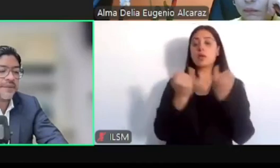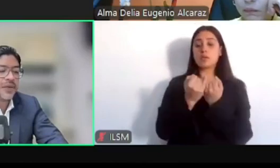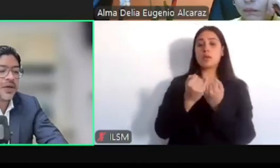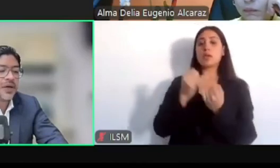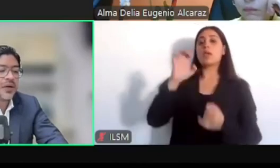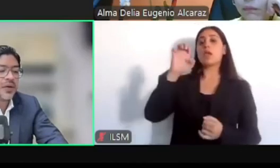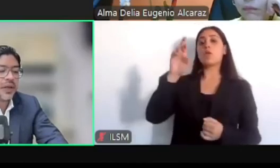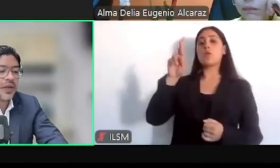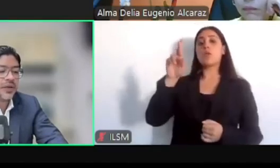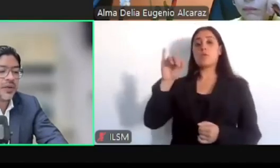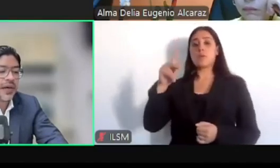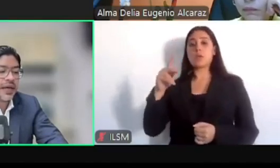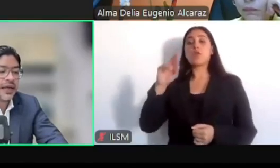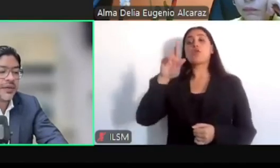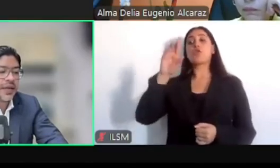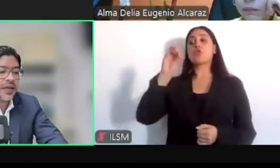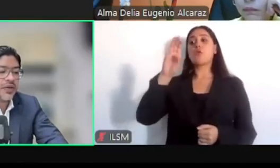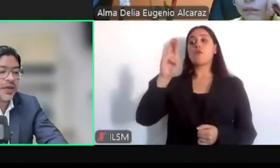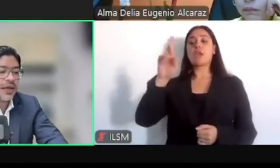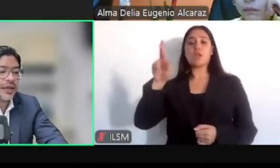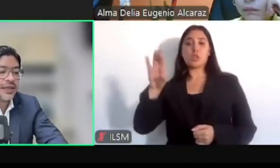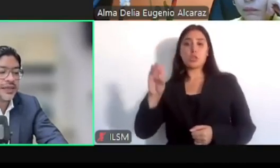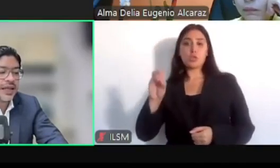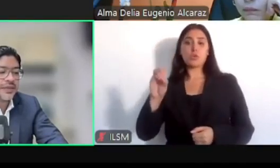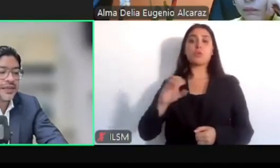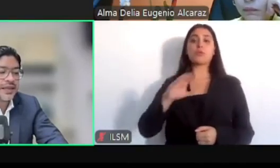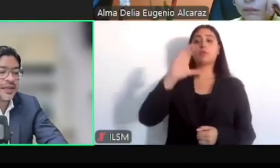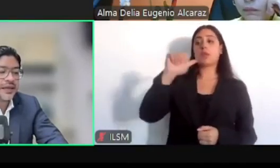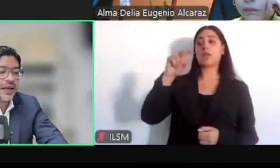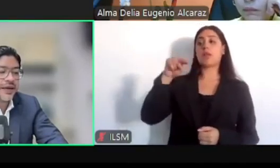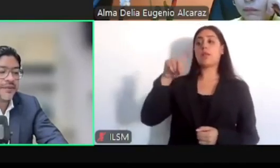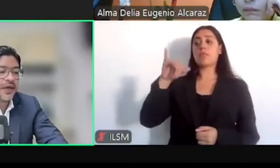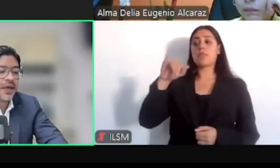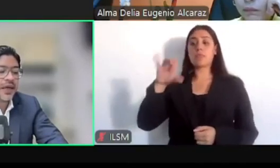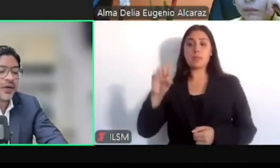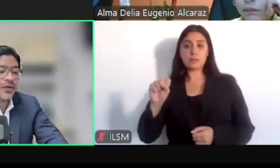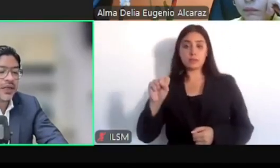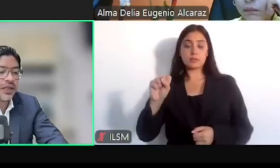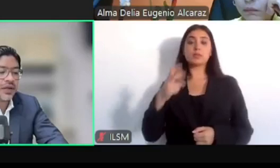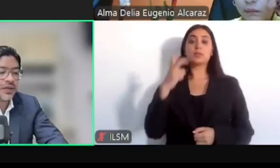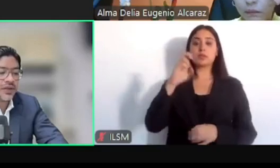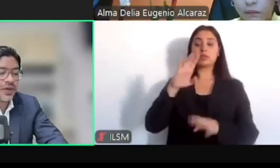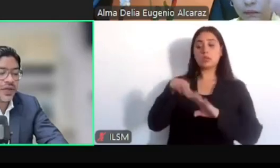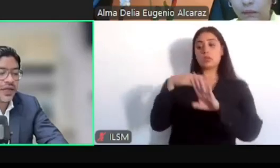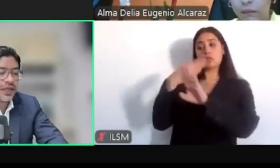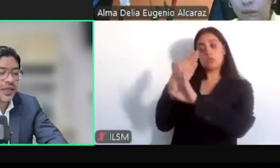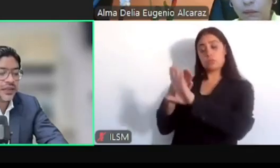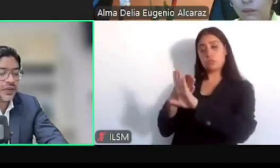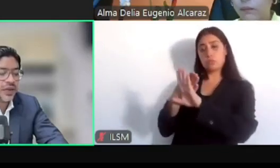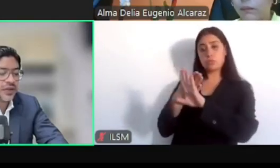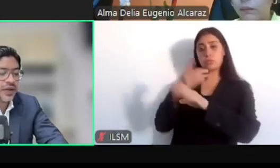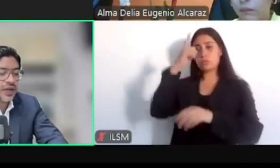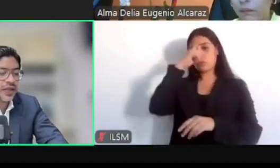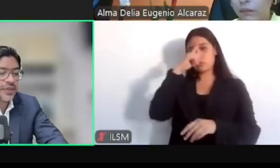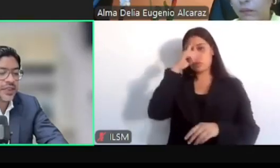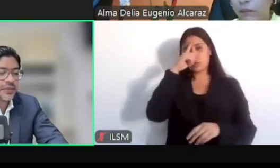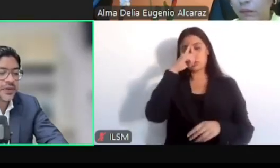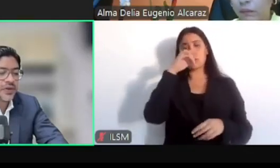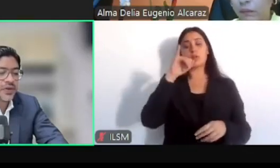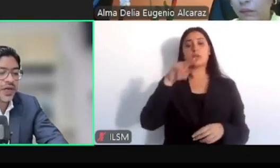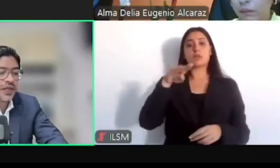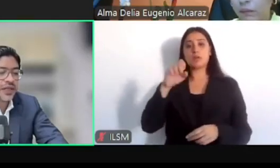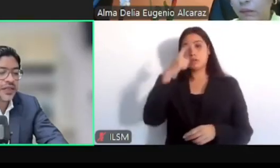gonzaga Roberto baena Camarillo y candi salima salas del Valle en contra del Consejo general del instituto electoral y de